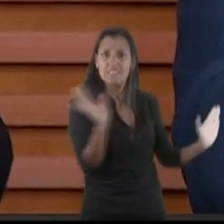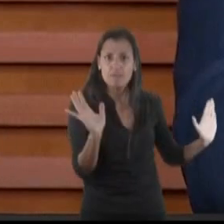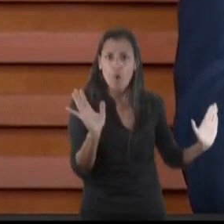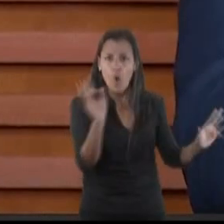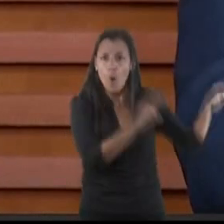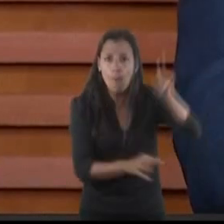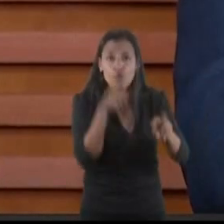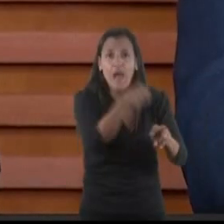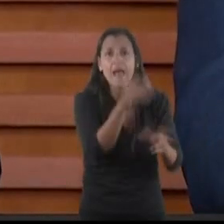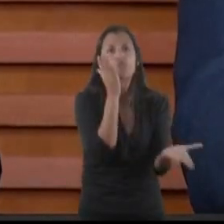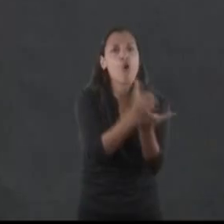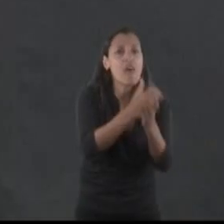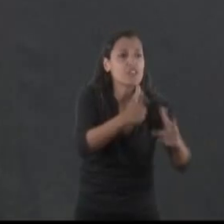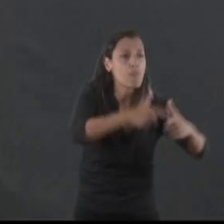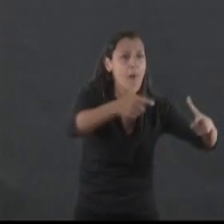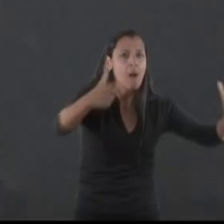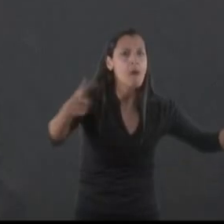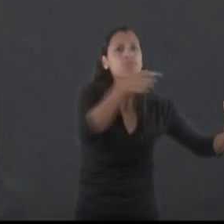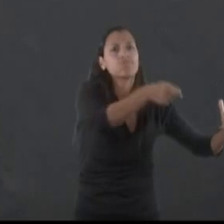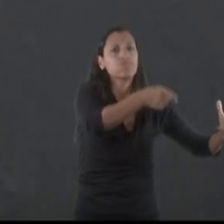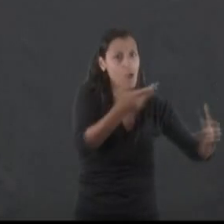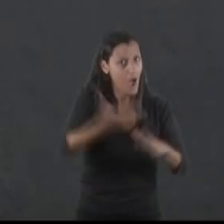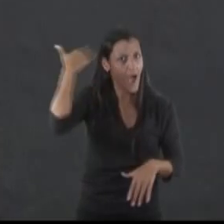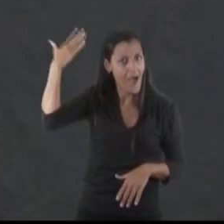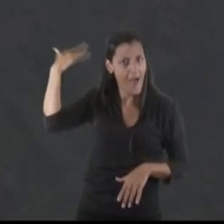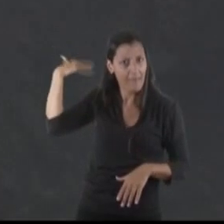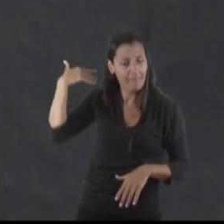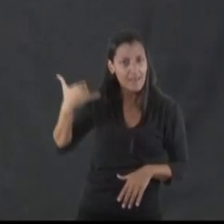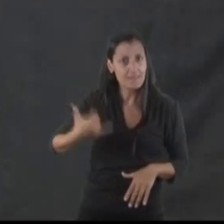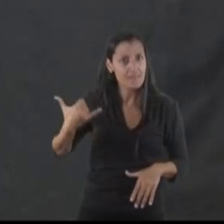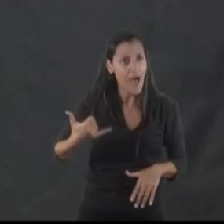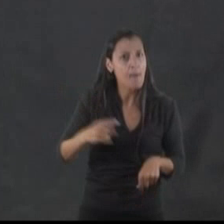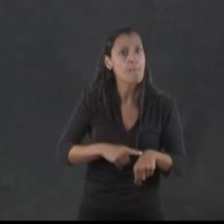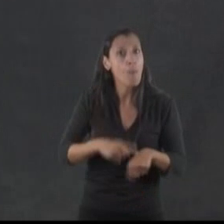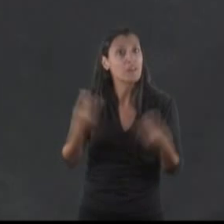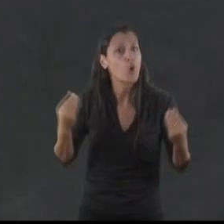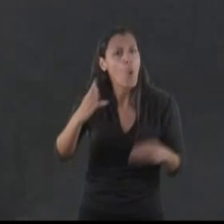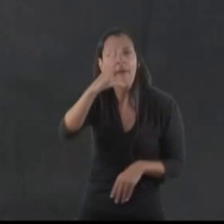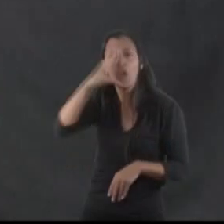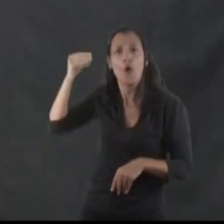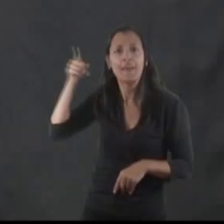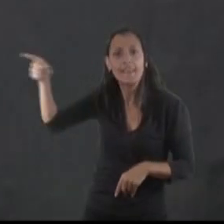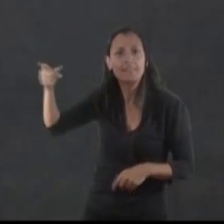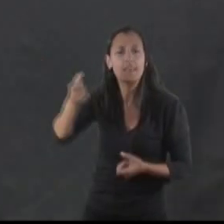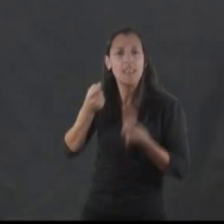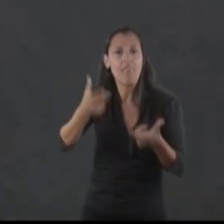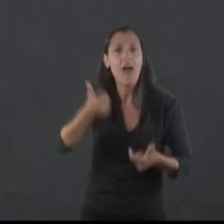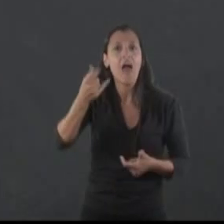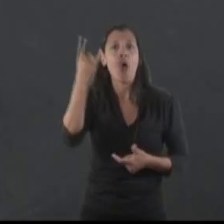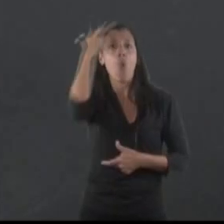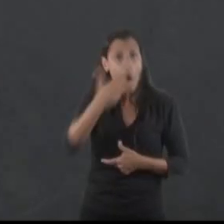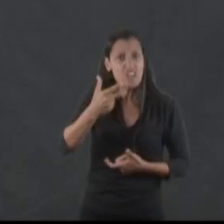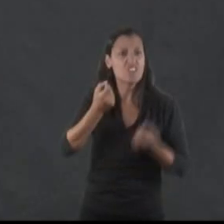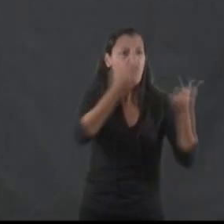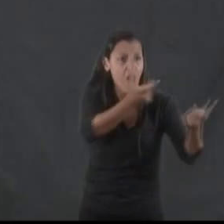Esa ampliación de derechos que existió cuando Cristina puso la asignación universal por